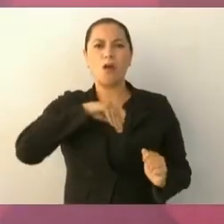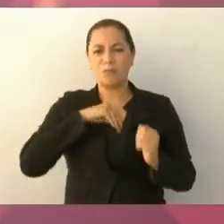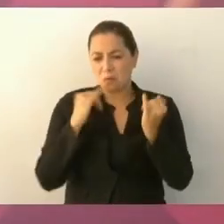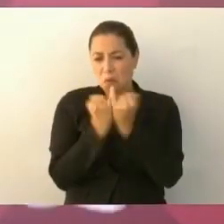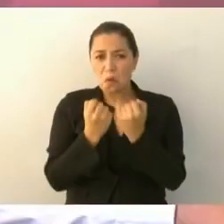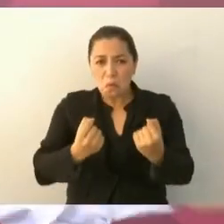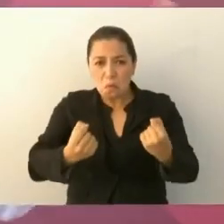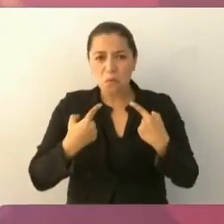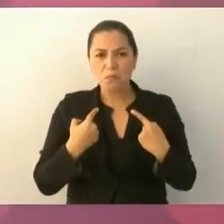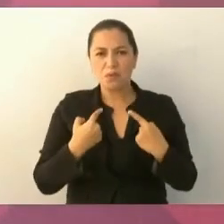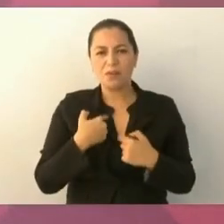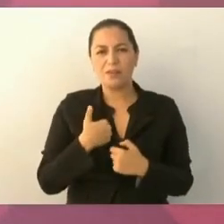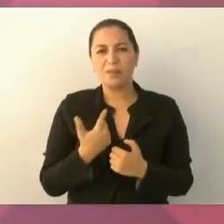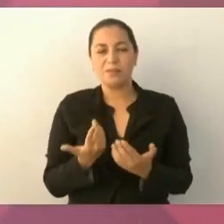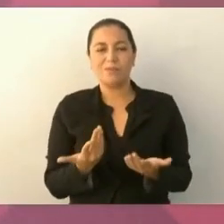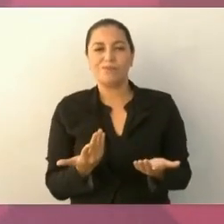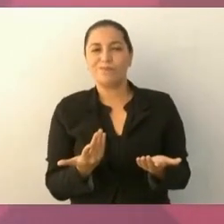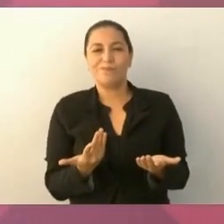¿qué caso tiene?